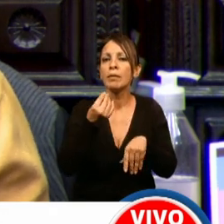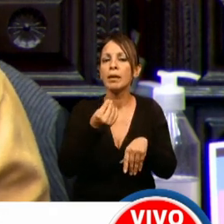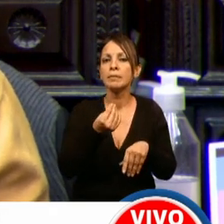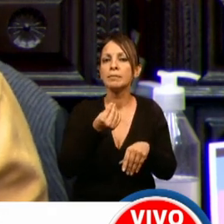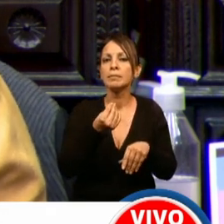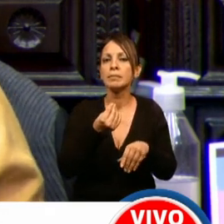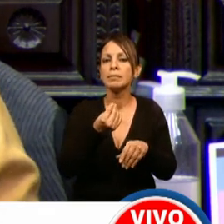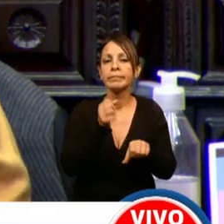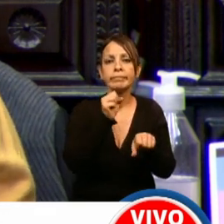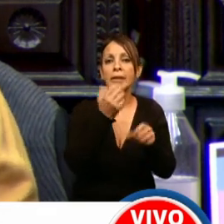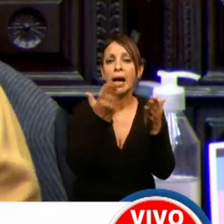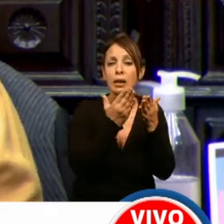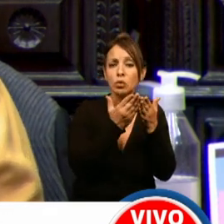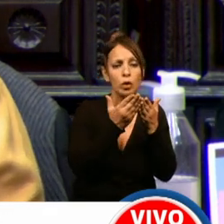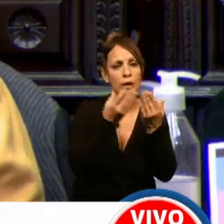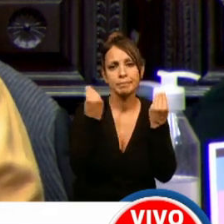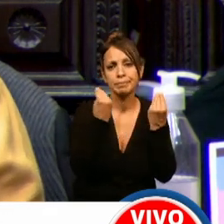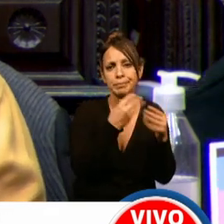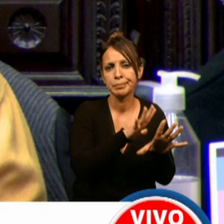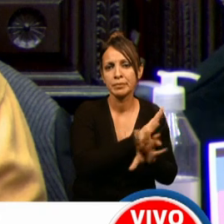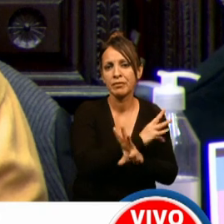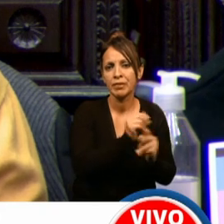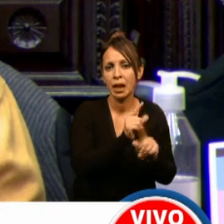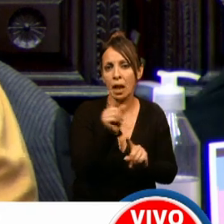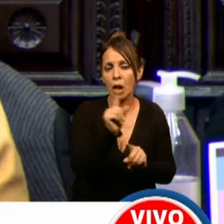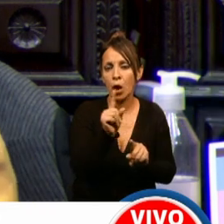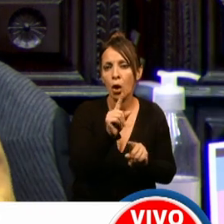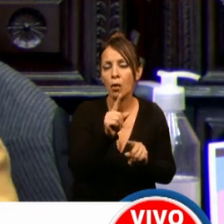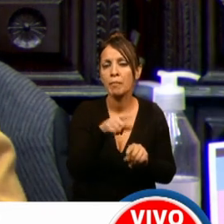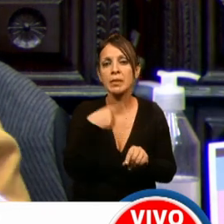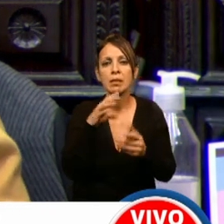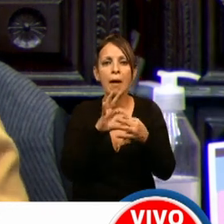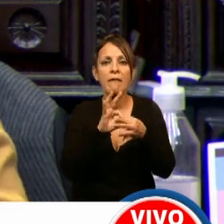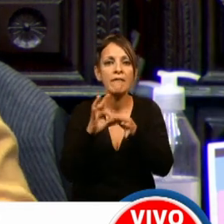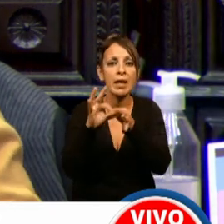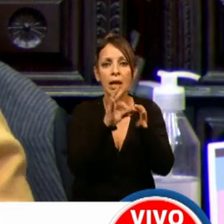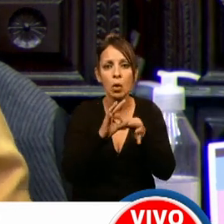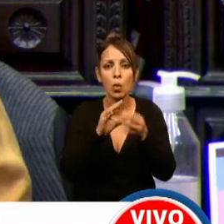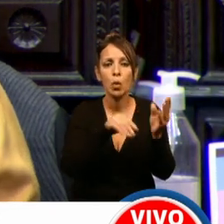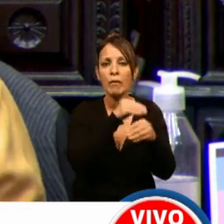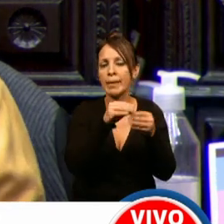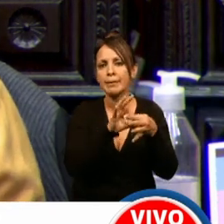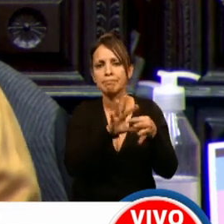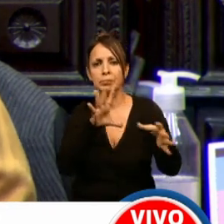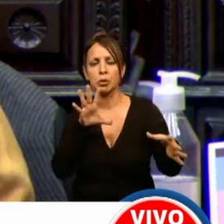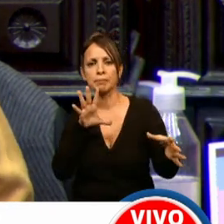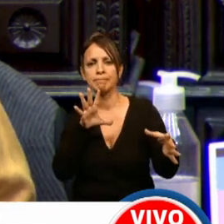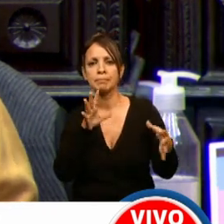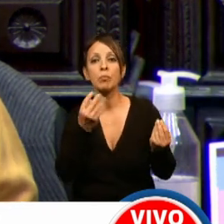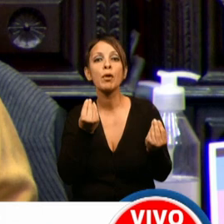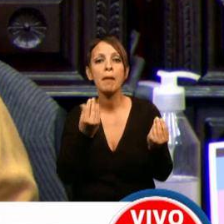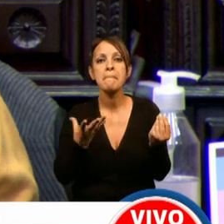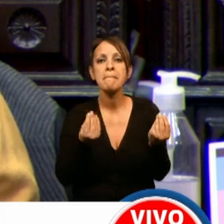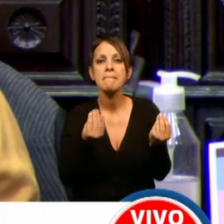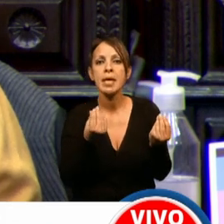concluir los estudios con la estructura o el distanciamiento de los vínculos familiares o afectivos del temor a